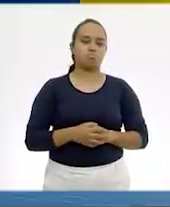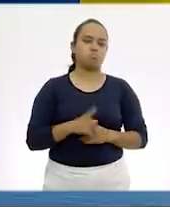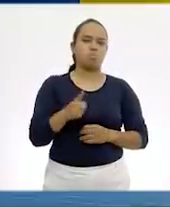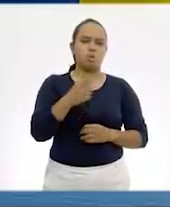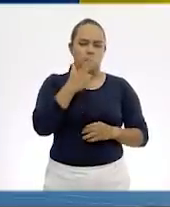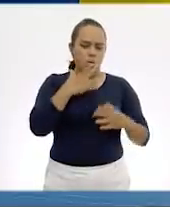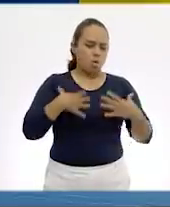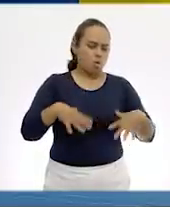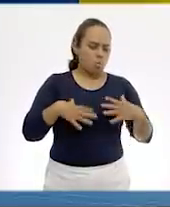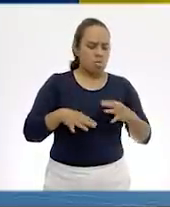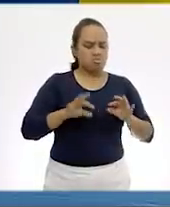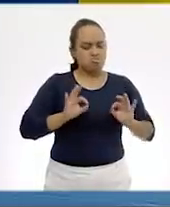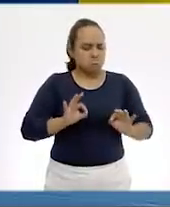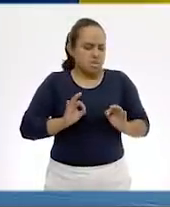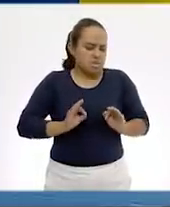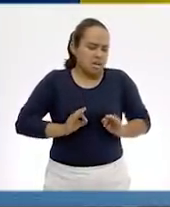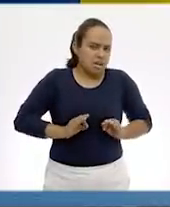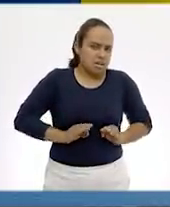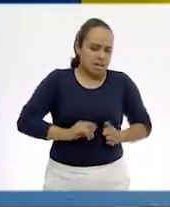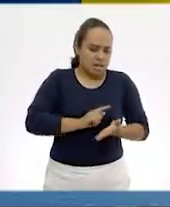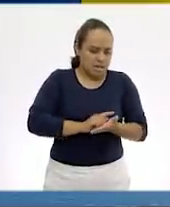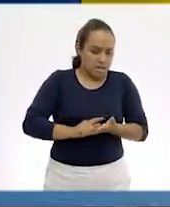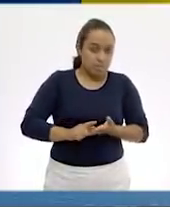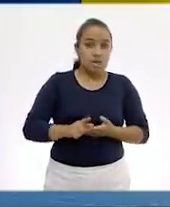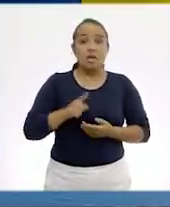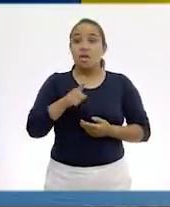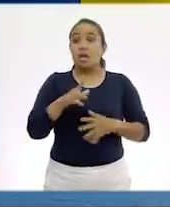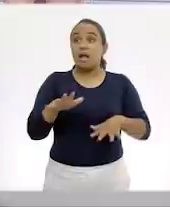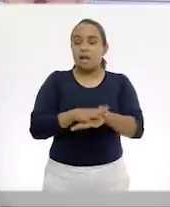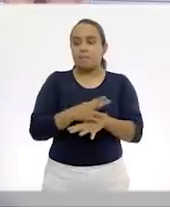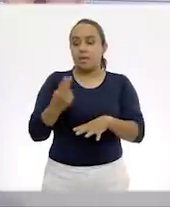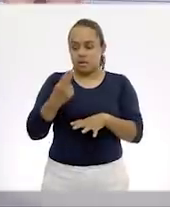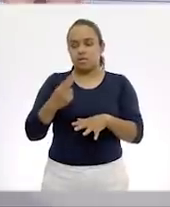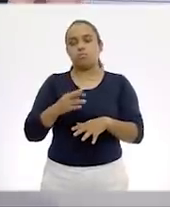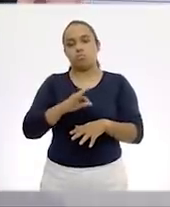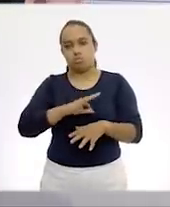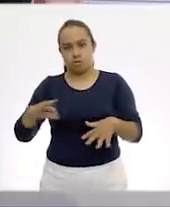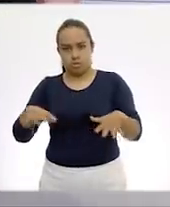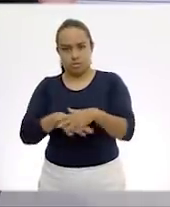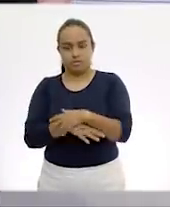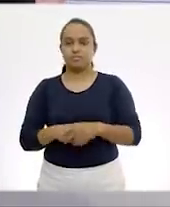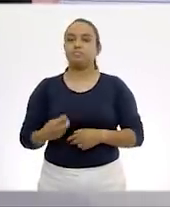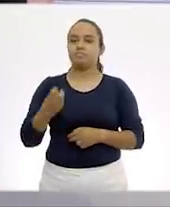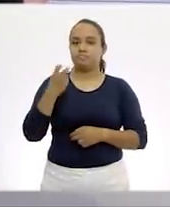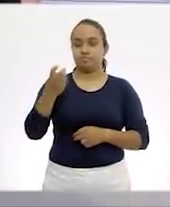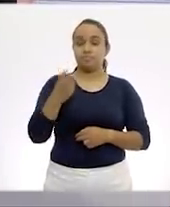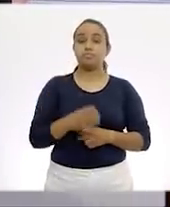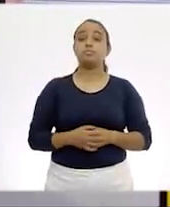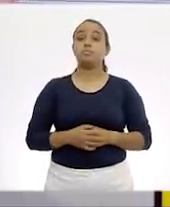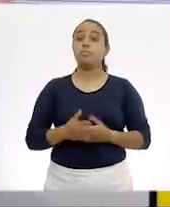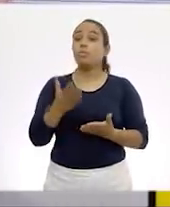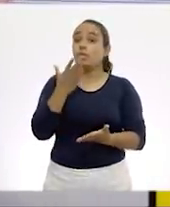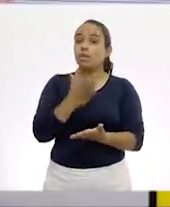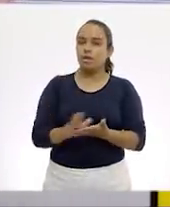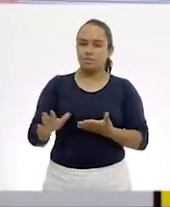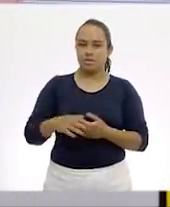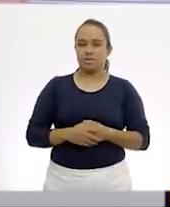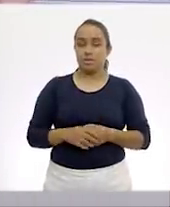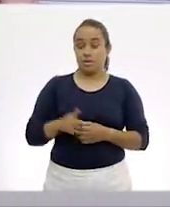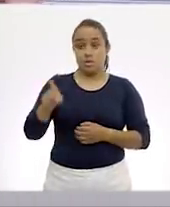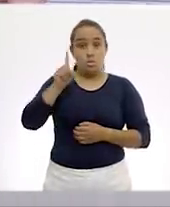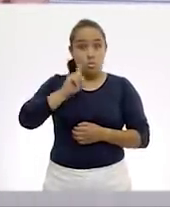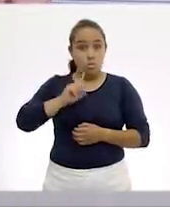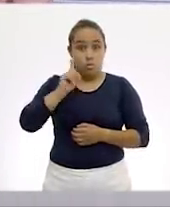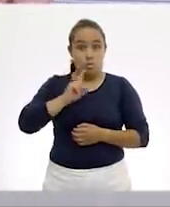ropa cómoda y limpia y cambiarla cuando sea necesario. Correcto, Aníbal. Además, en el caso de las